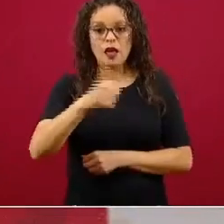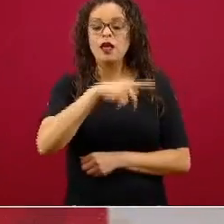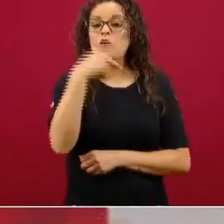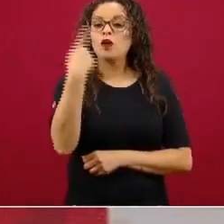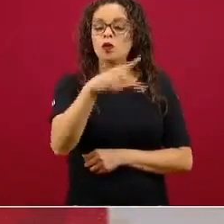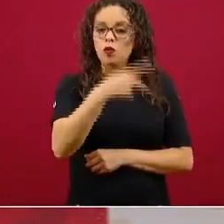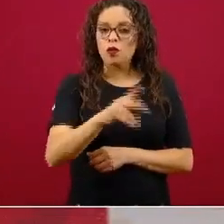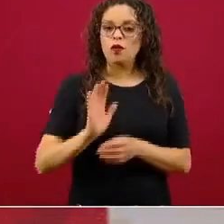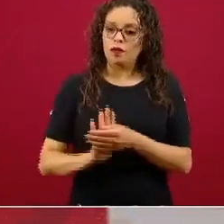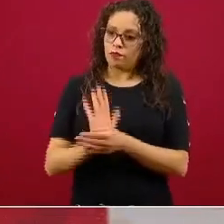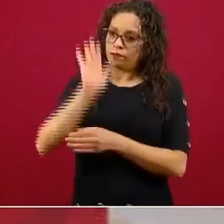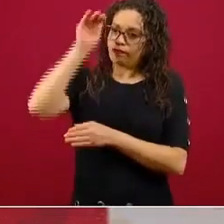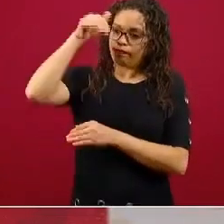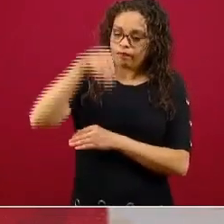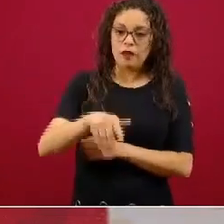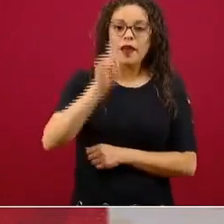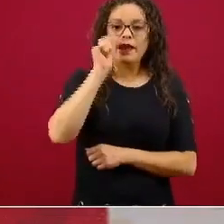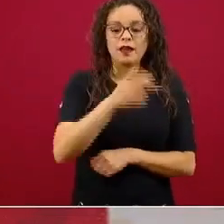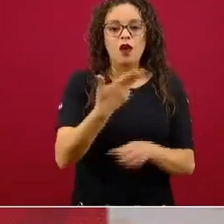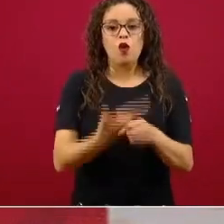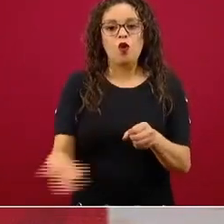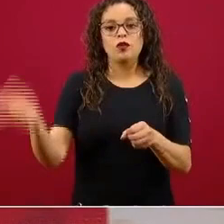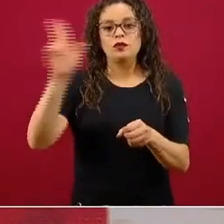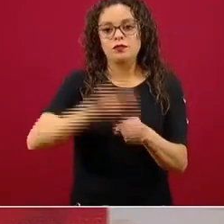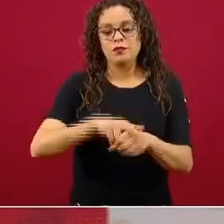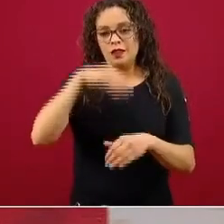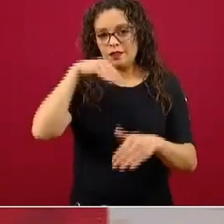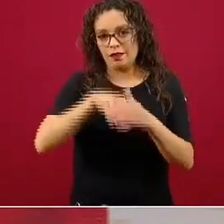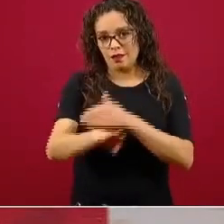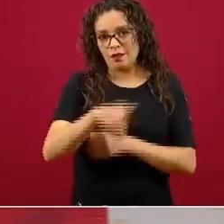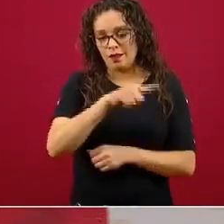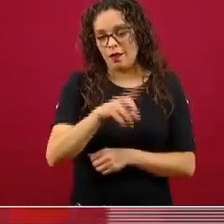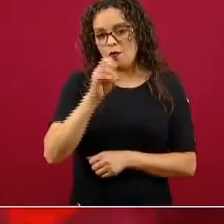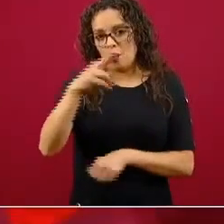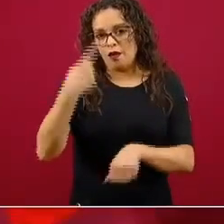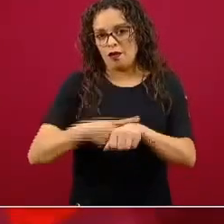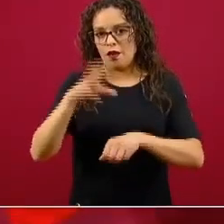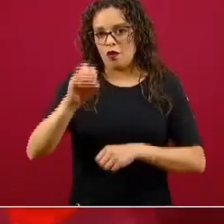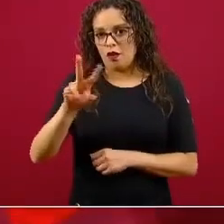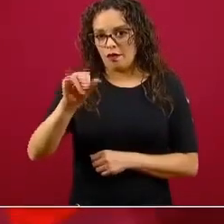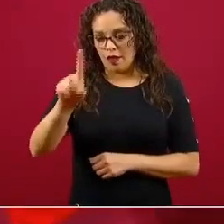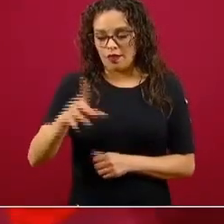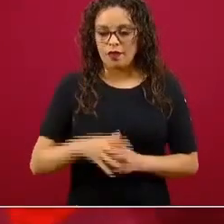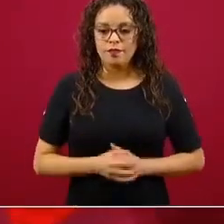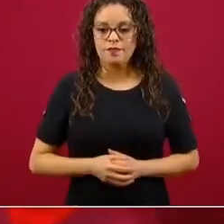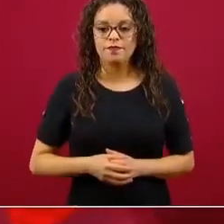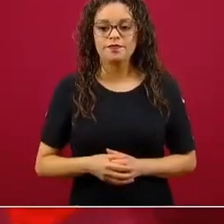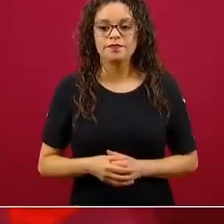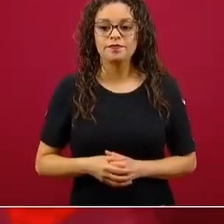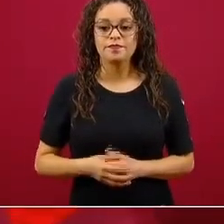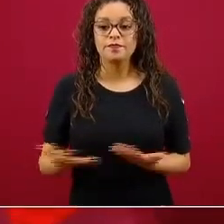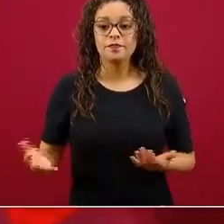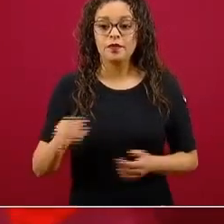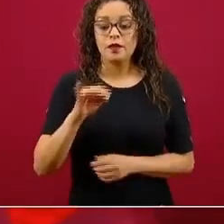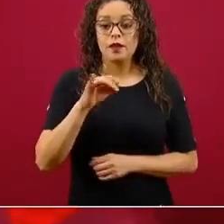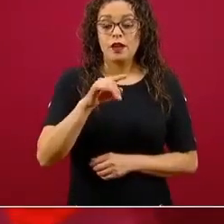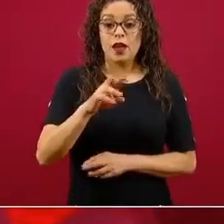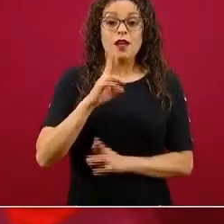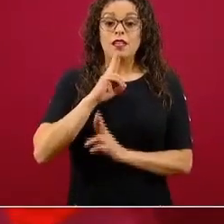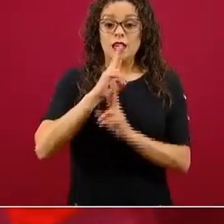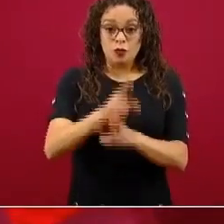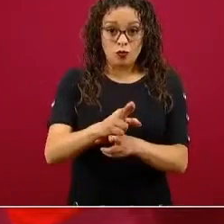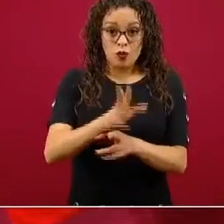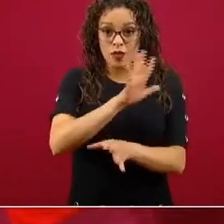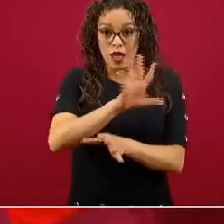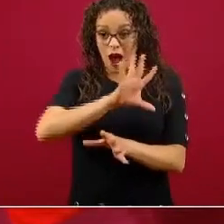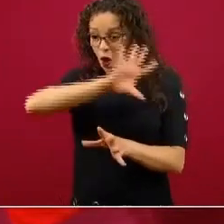este caso, respecto al semáforo, justamente en todo el resultado neto es un resultado